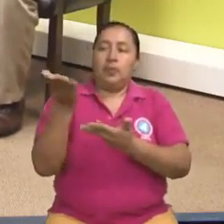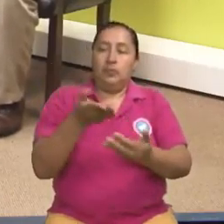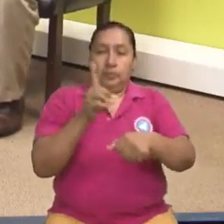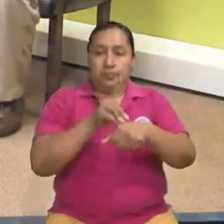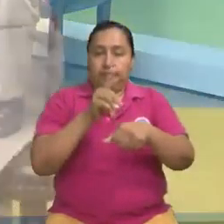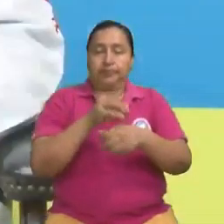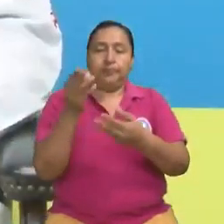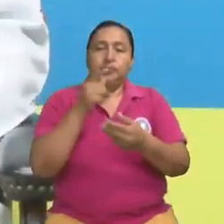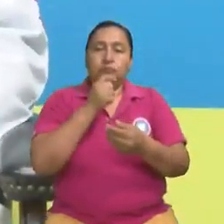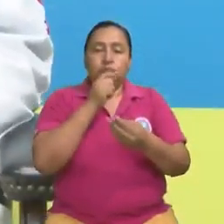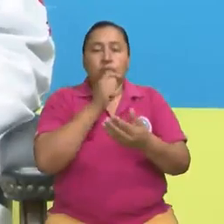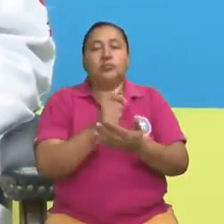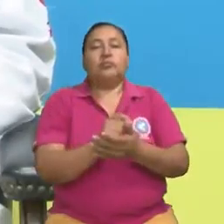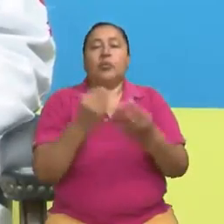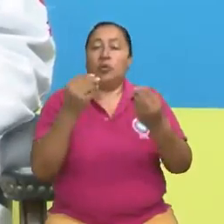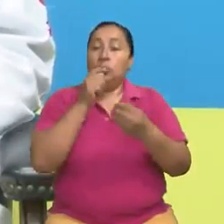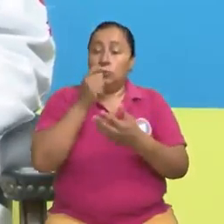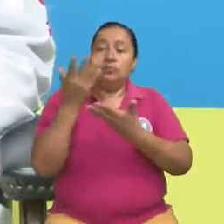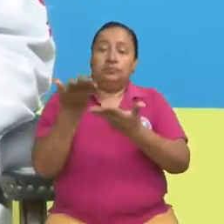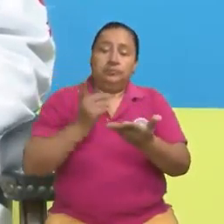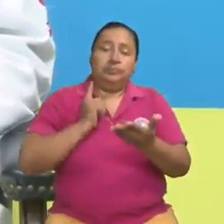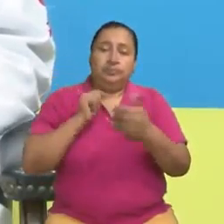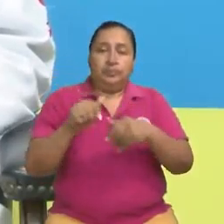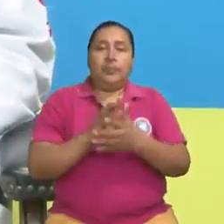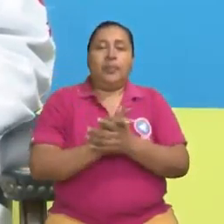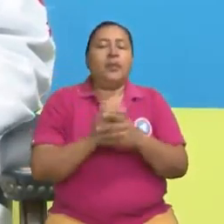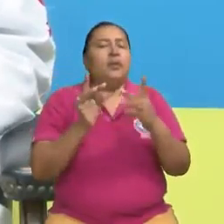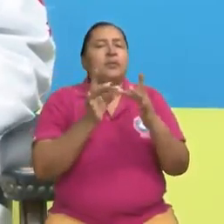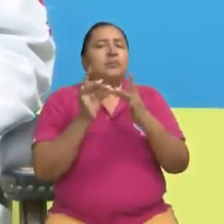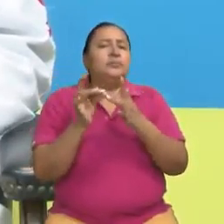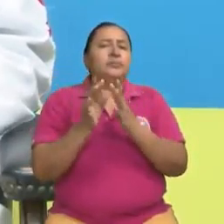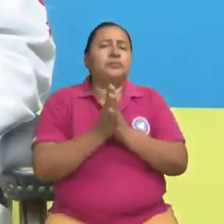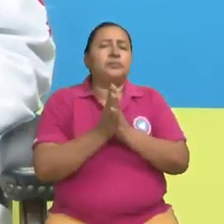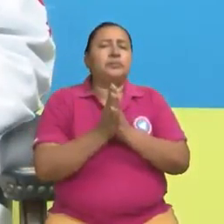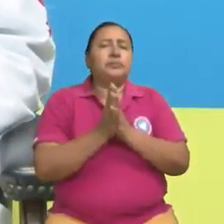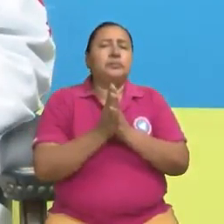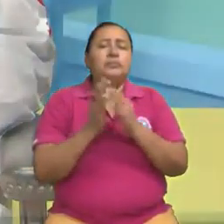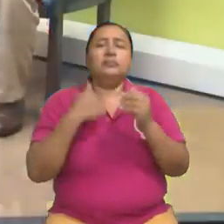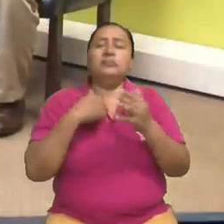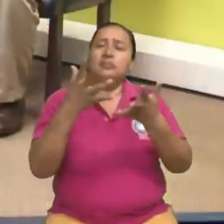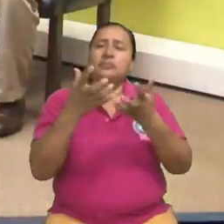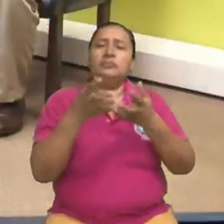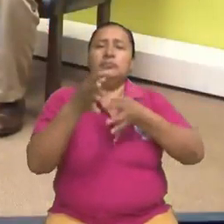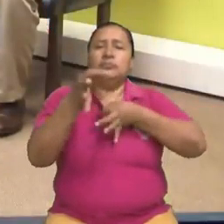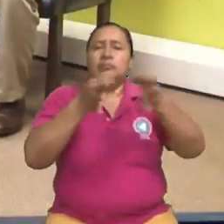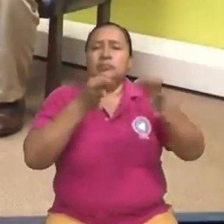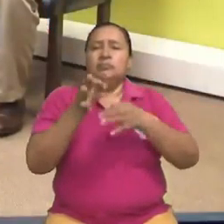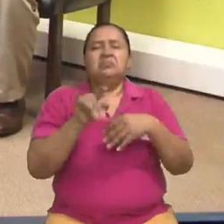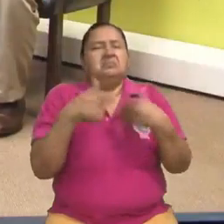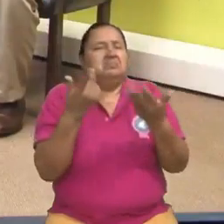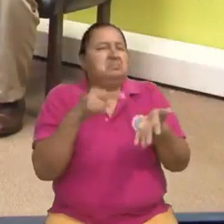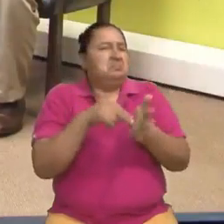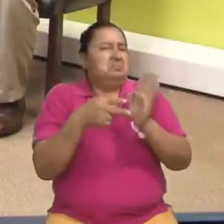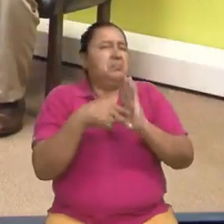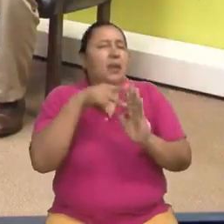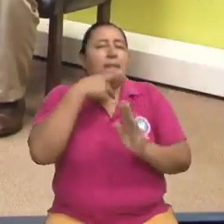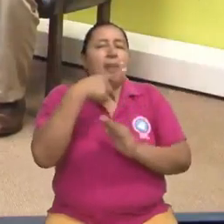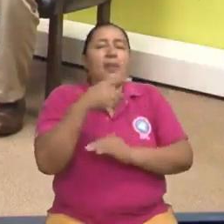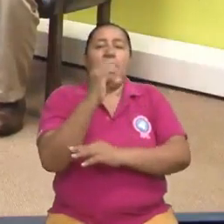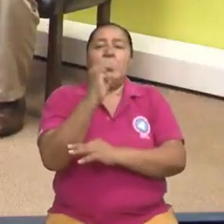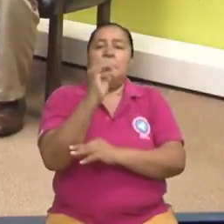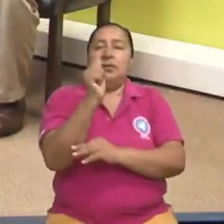gusto. Es un placer tenerlo aquí. Principalmente quiero que me explique ese concepto que tenemos de cardiopatía. Sí, hay